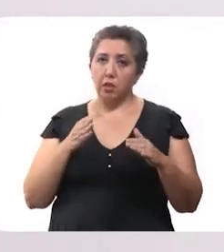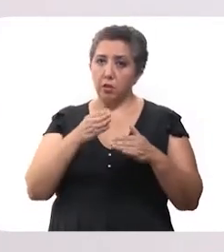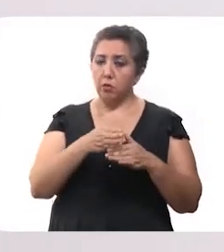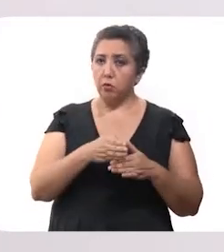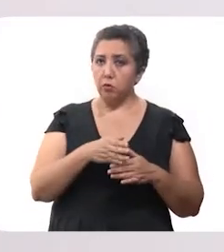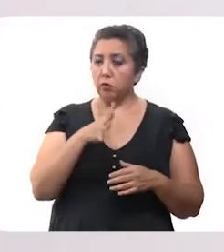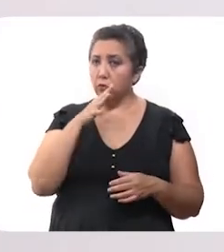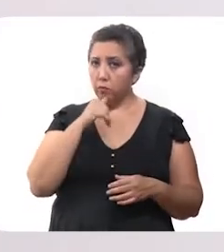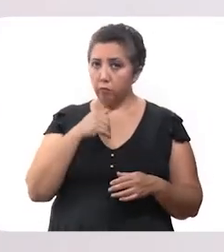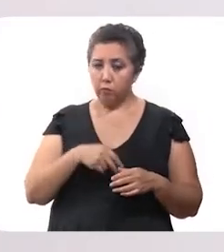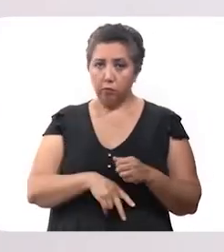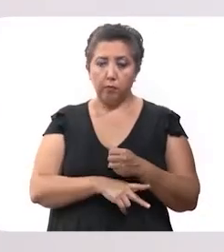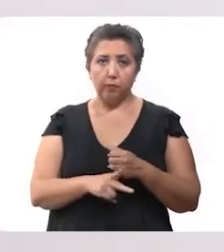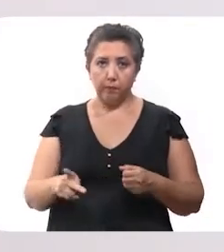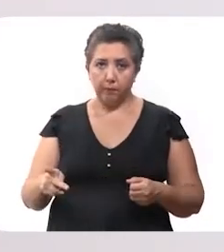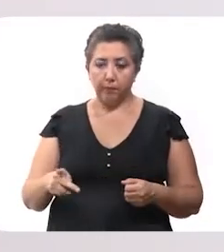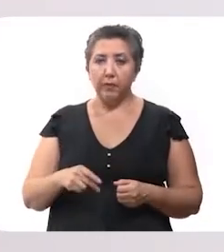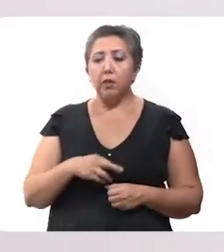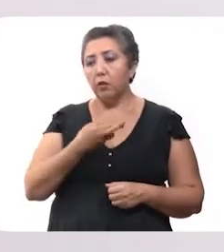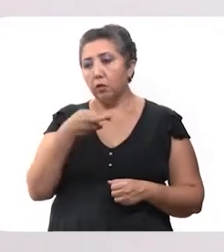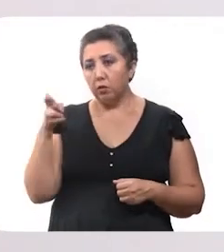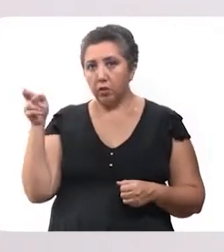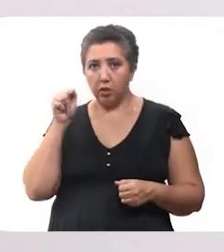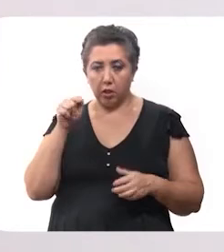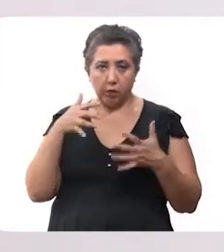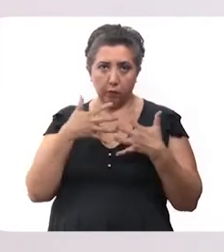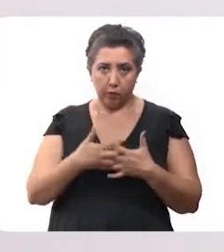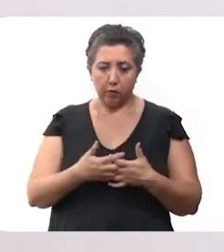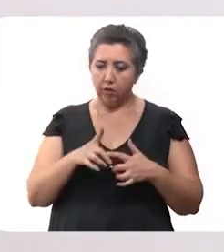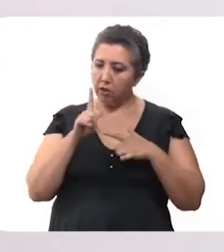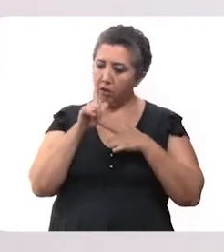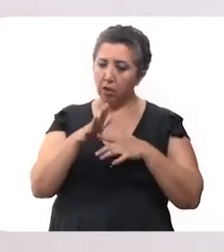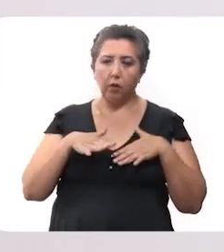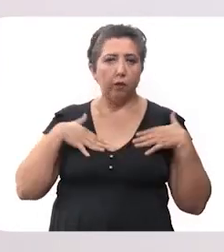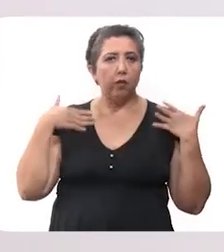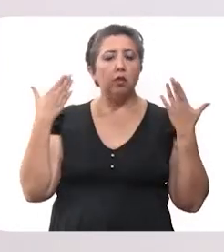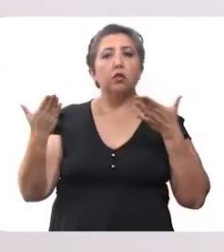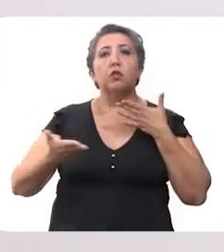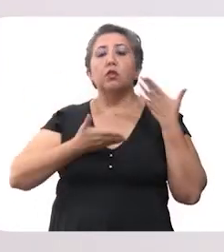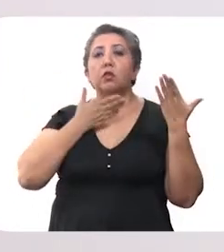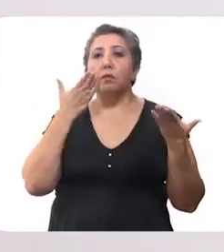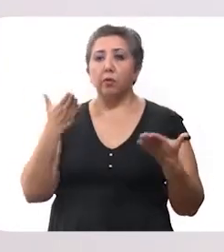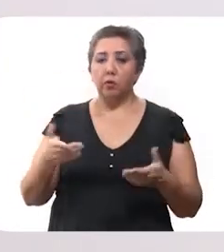el uso de sus playas. Los restaurantes que ahí funcionan seguirán ofreciendo